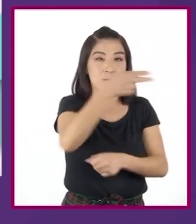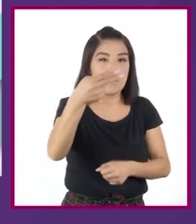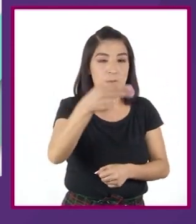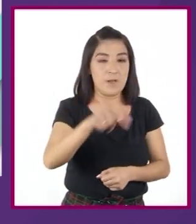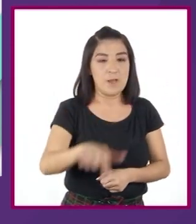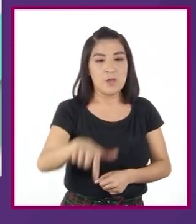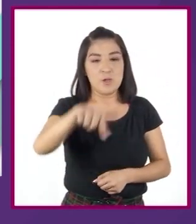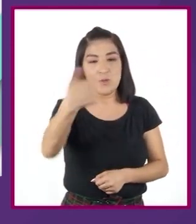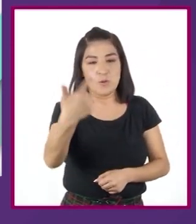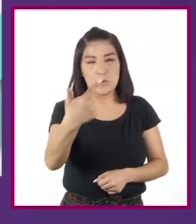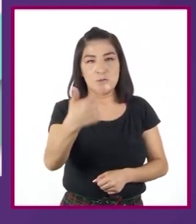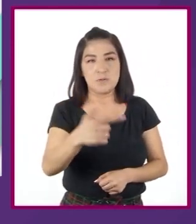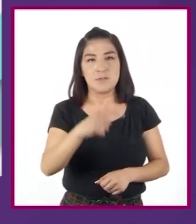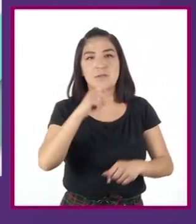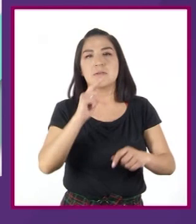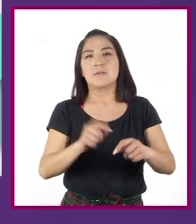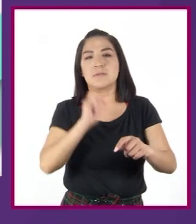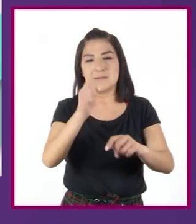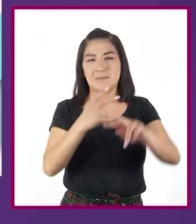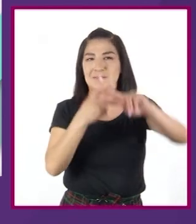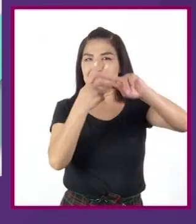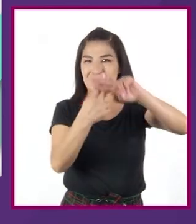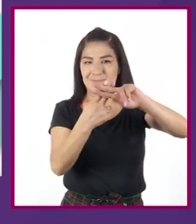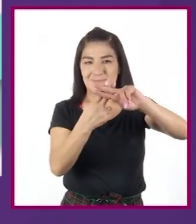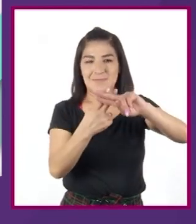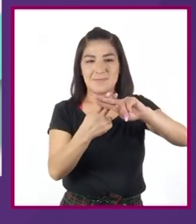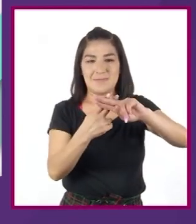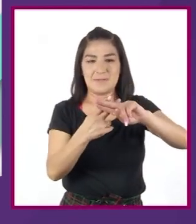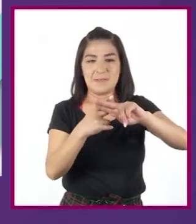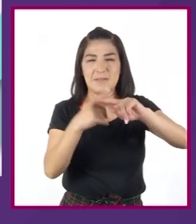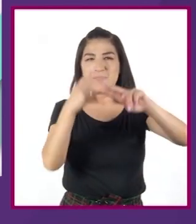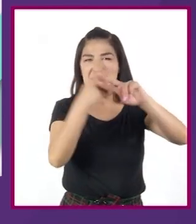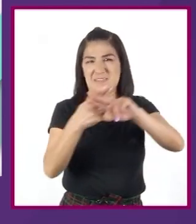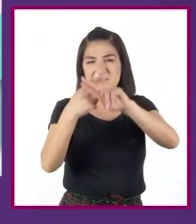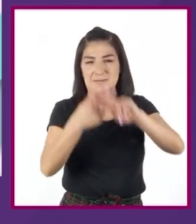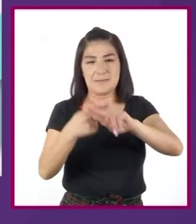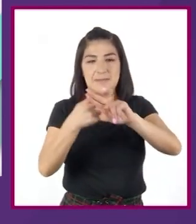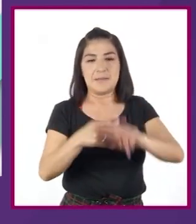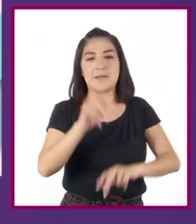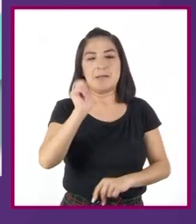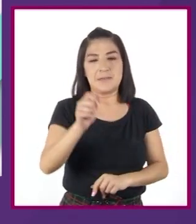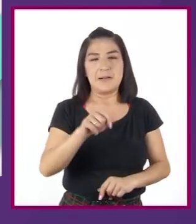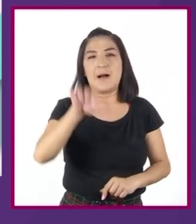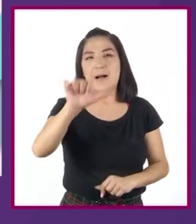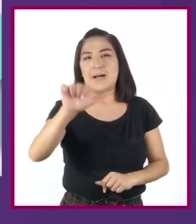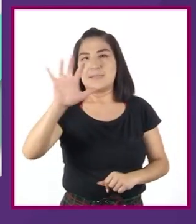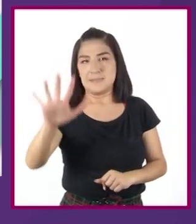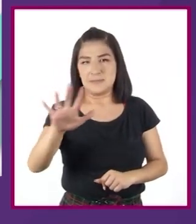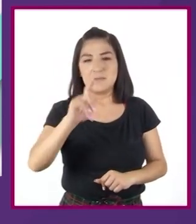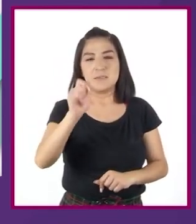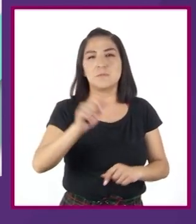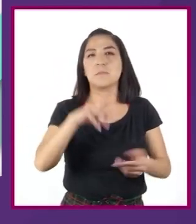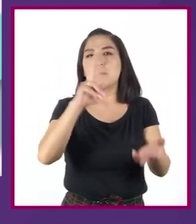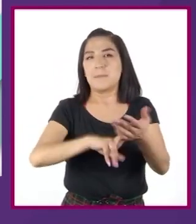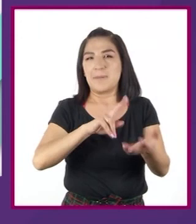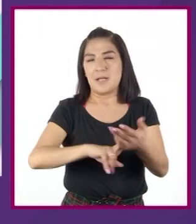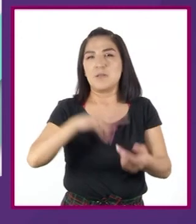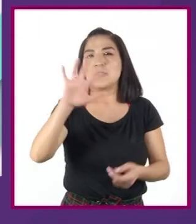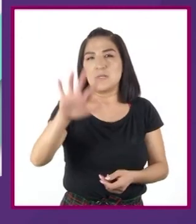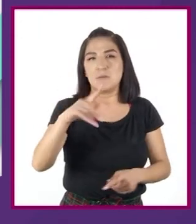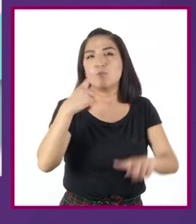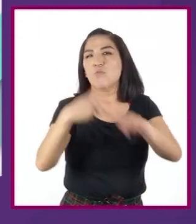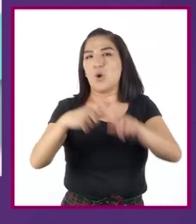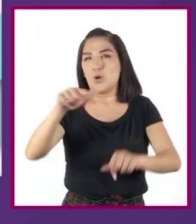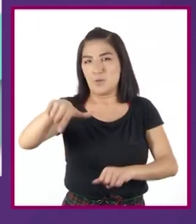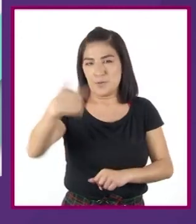12 asterisco A5. Esta fórmula multiplicará cada valor de X por 12.